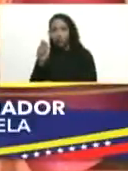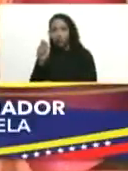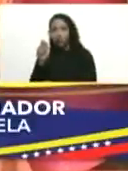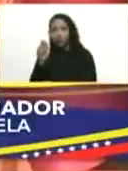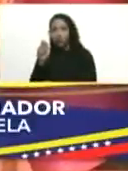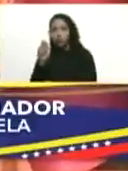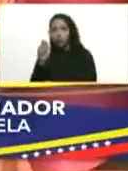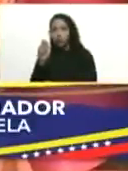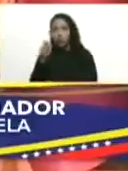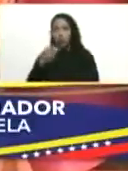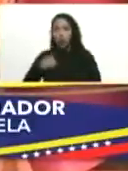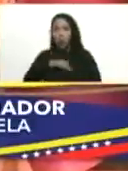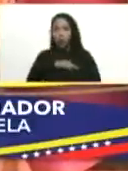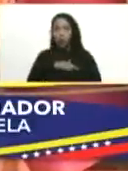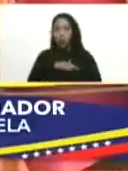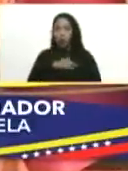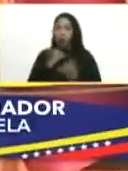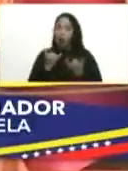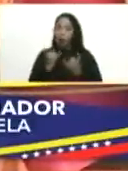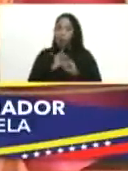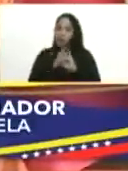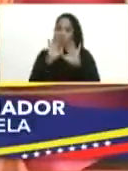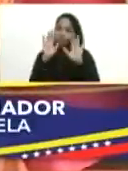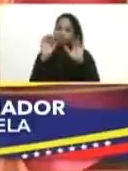y nuestro por ahora de despedida,